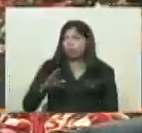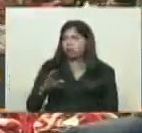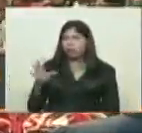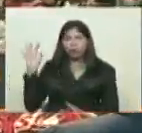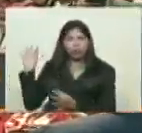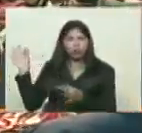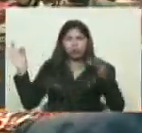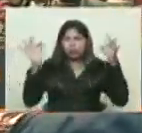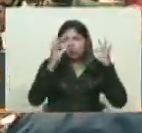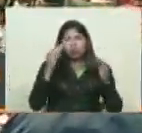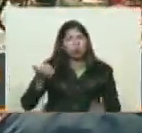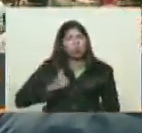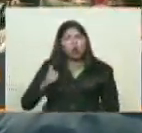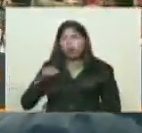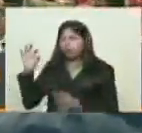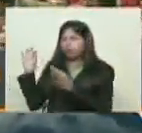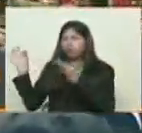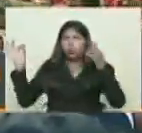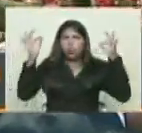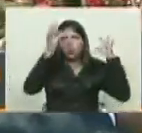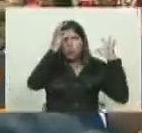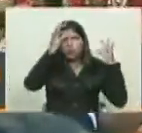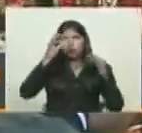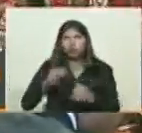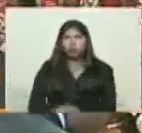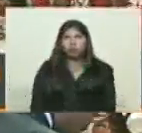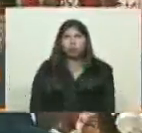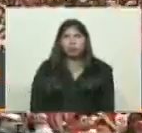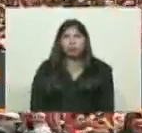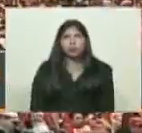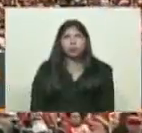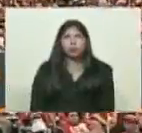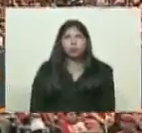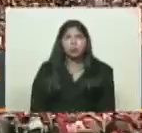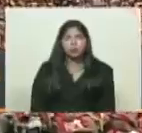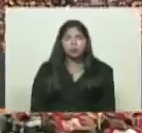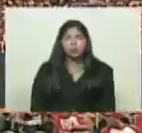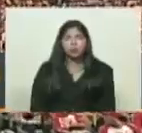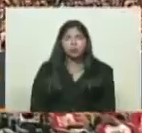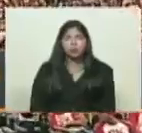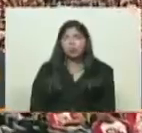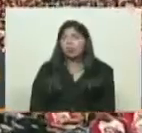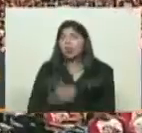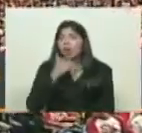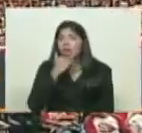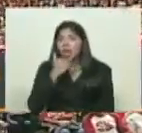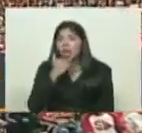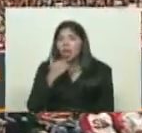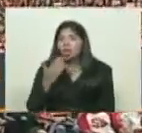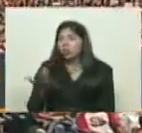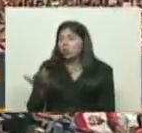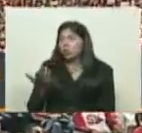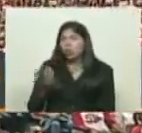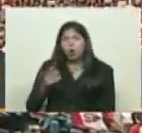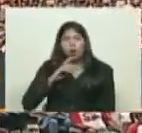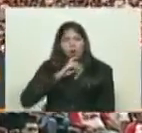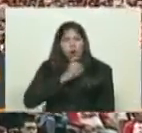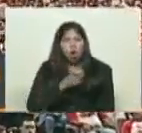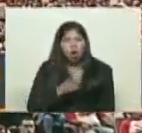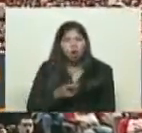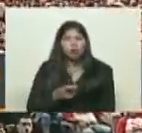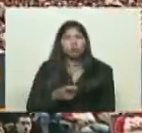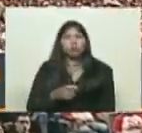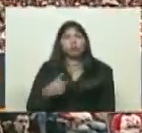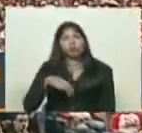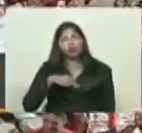donde la patria nos necesite. También decimos que vamos a luchar contra la ineficiencia, contra la apatía, contra el odio, y vamos